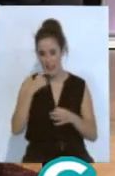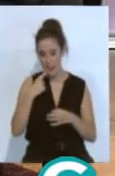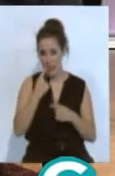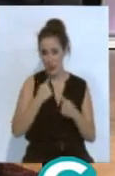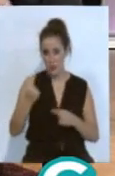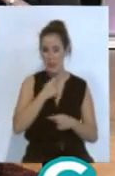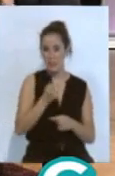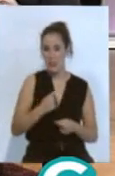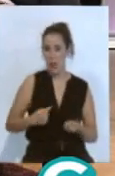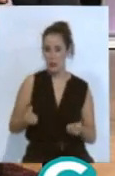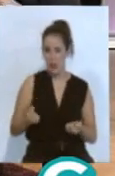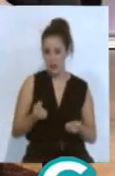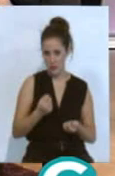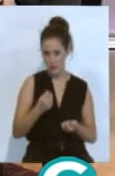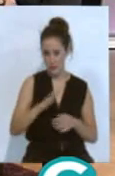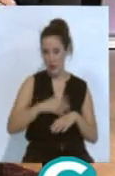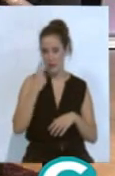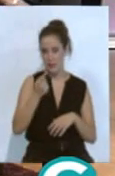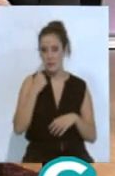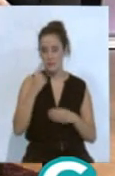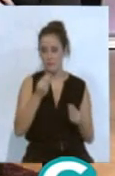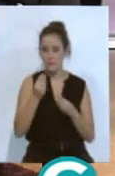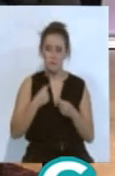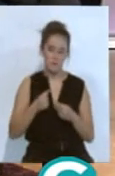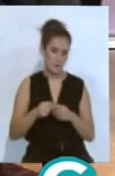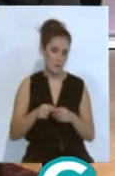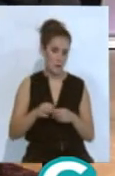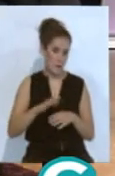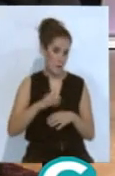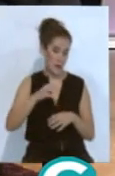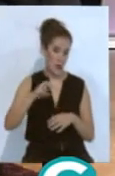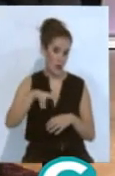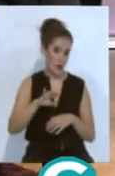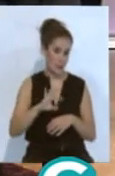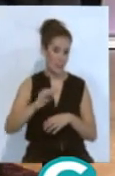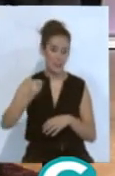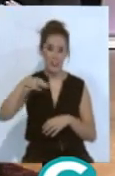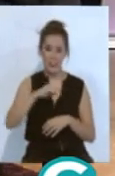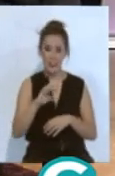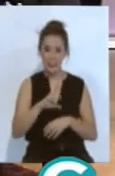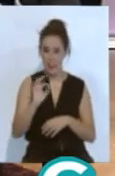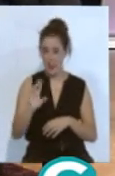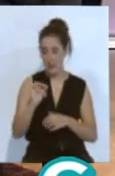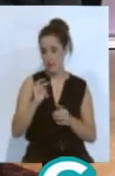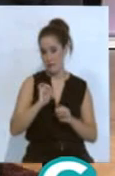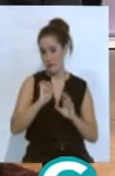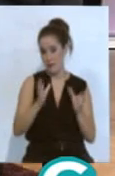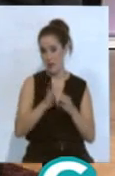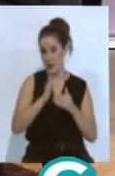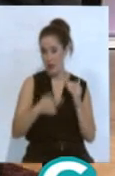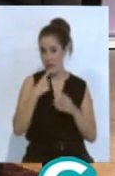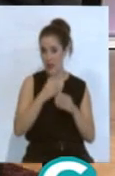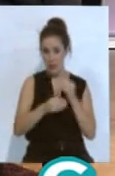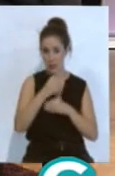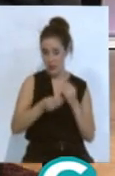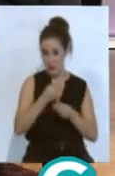chirigotas, para que tengan olor a. Porque al fin y al cabo el batallón de Manolo Santander, no deja de ser. Como se llama el batallón Rebaná, es vida y obra de Manolo Santander, como